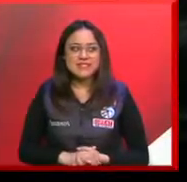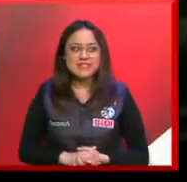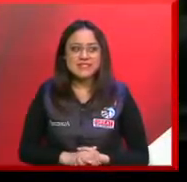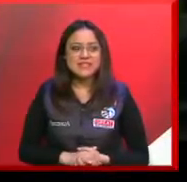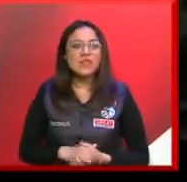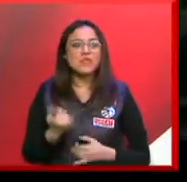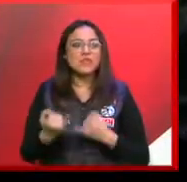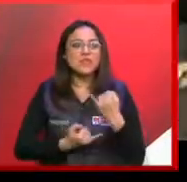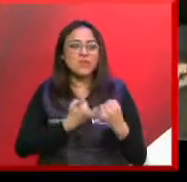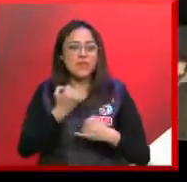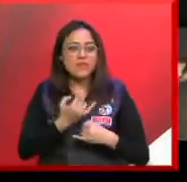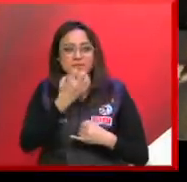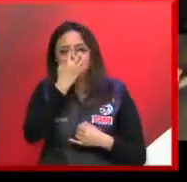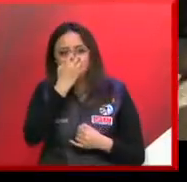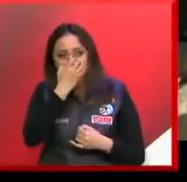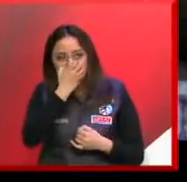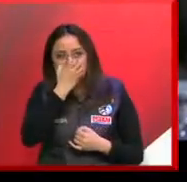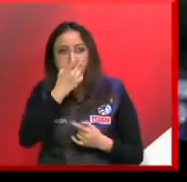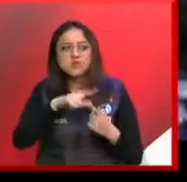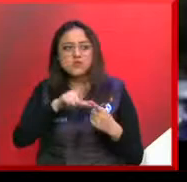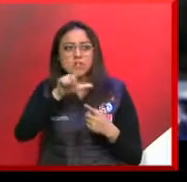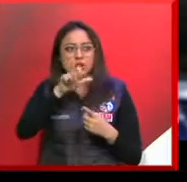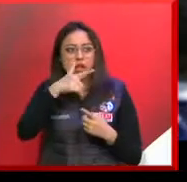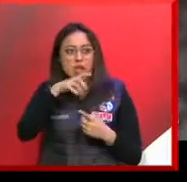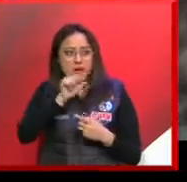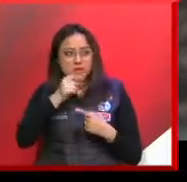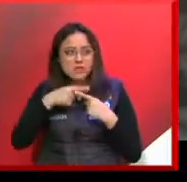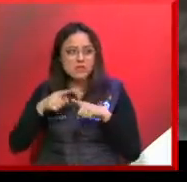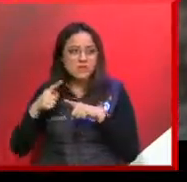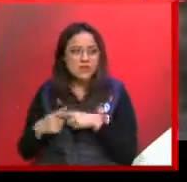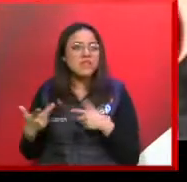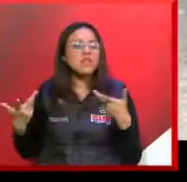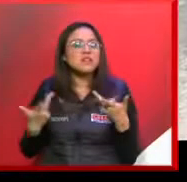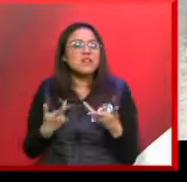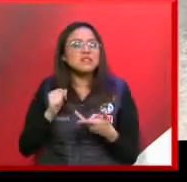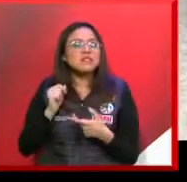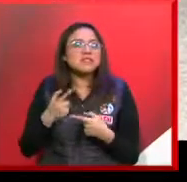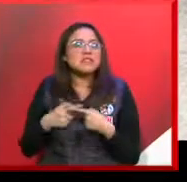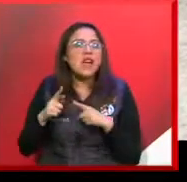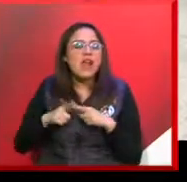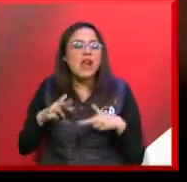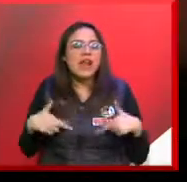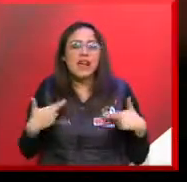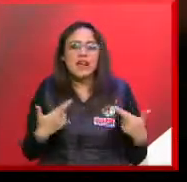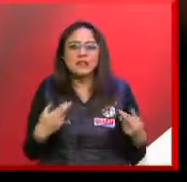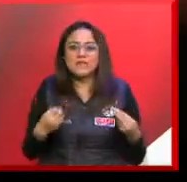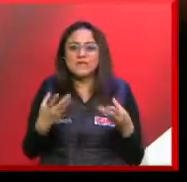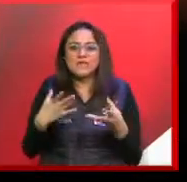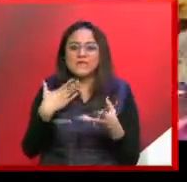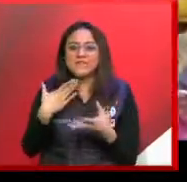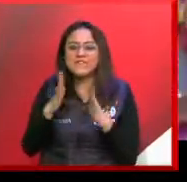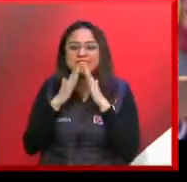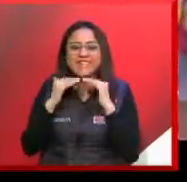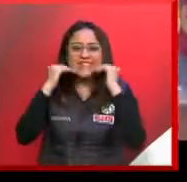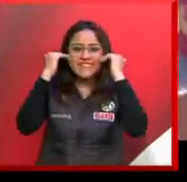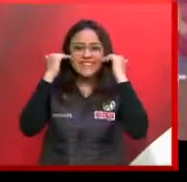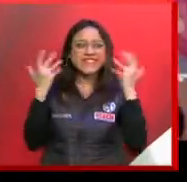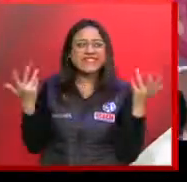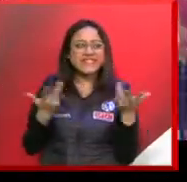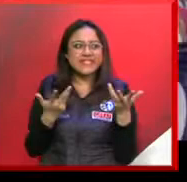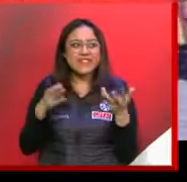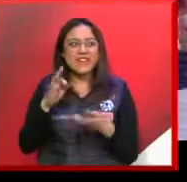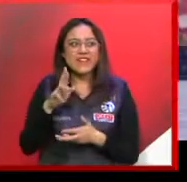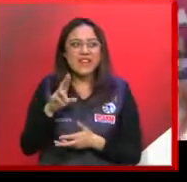Juguetes, peluches, legos, carritos y chocolates fueron algunos de los regalos que se convirtieron en sonrisas.